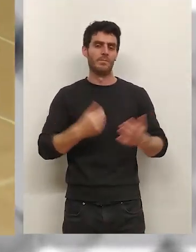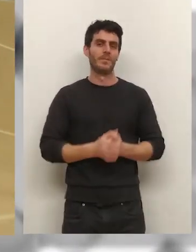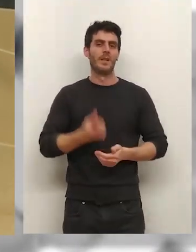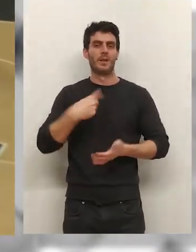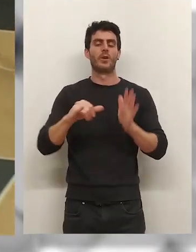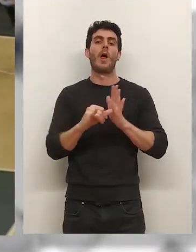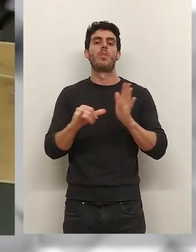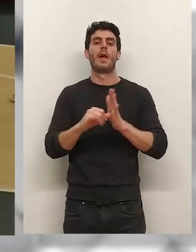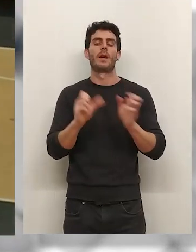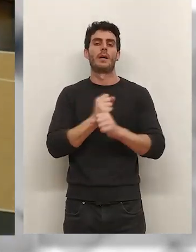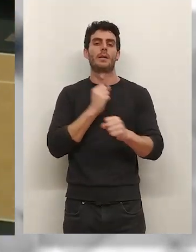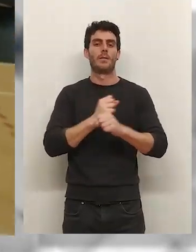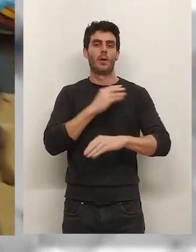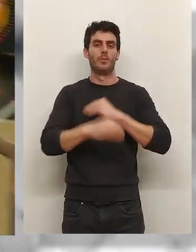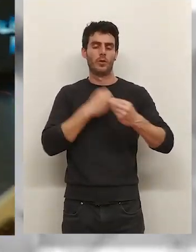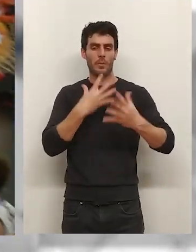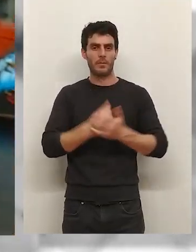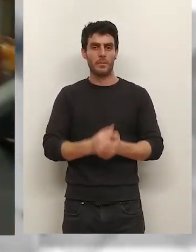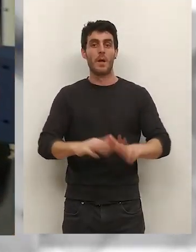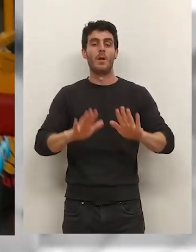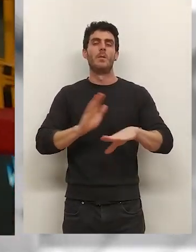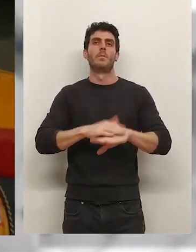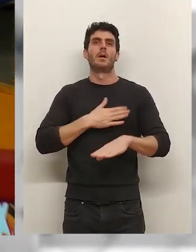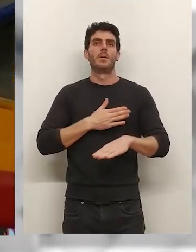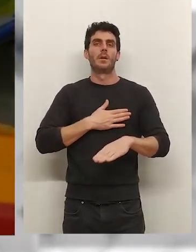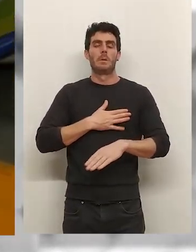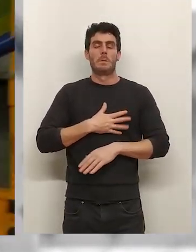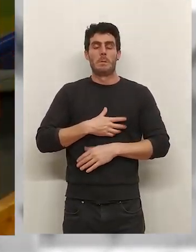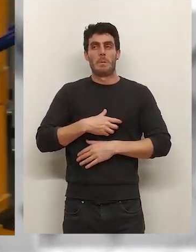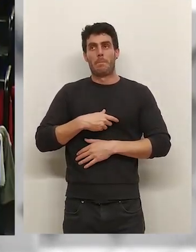Yo lo veo más lejos, pero bueno, estamos cerca del trabajo que hemos hecho y todo. Pero para mí